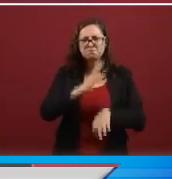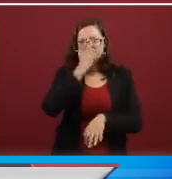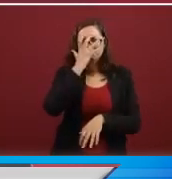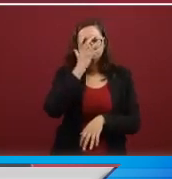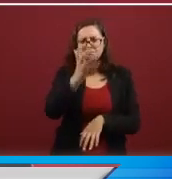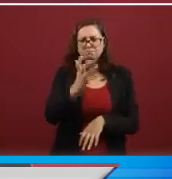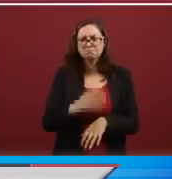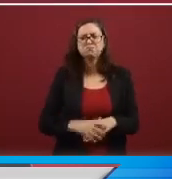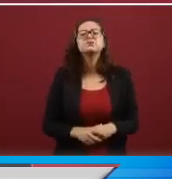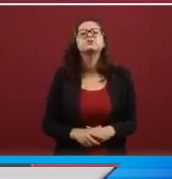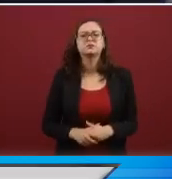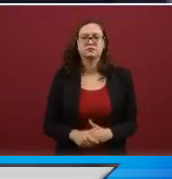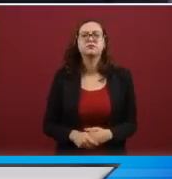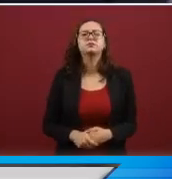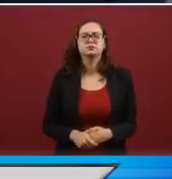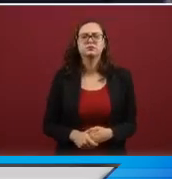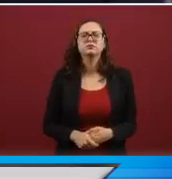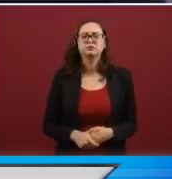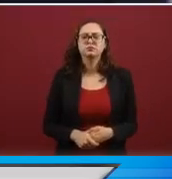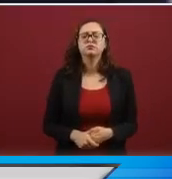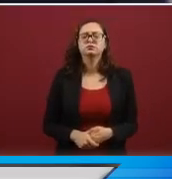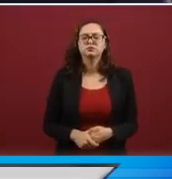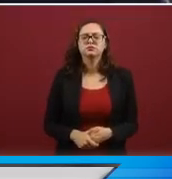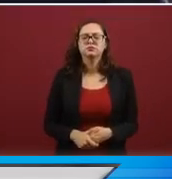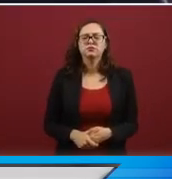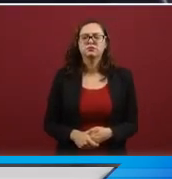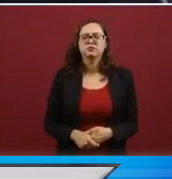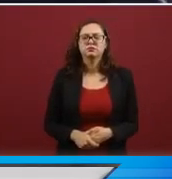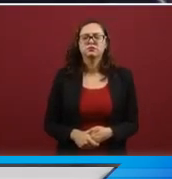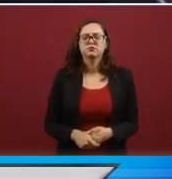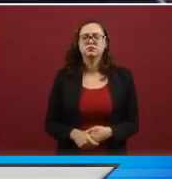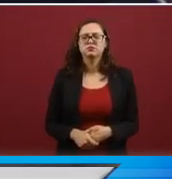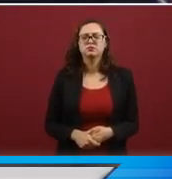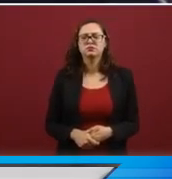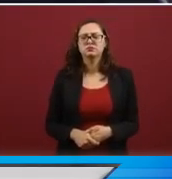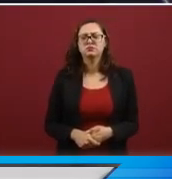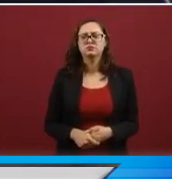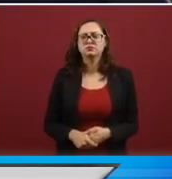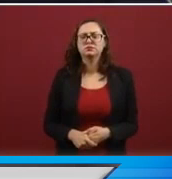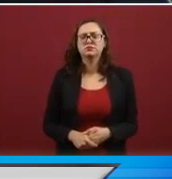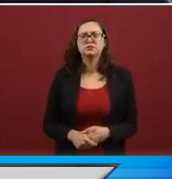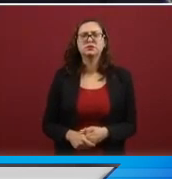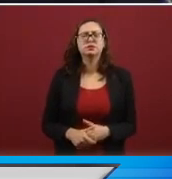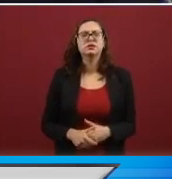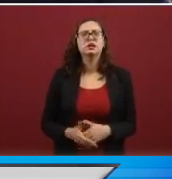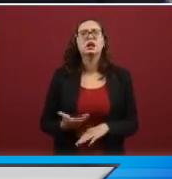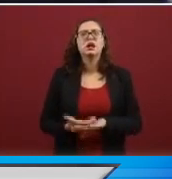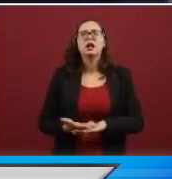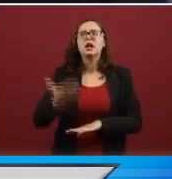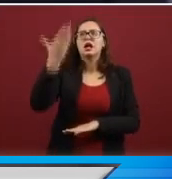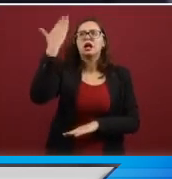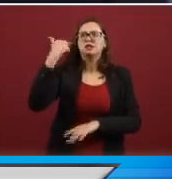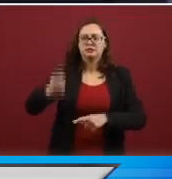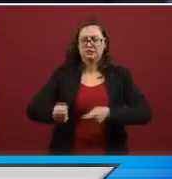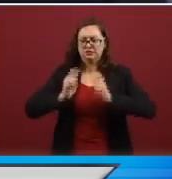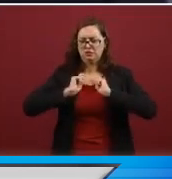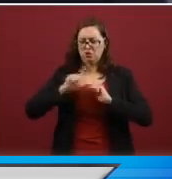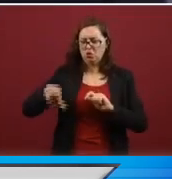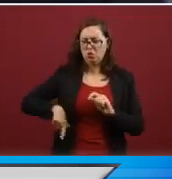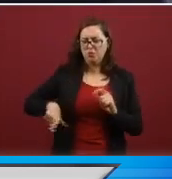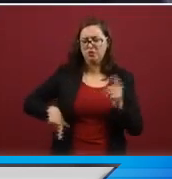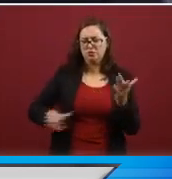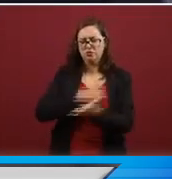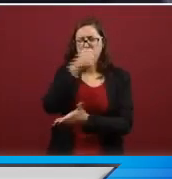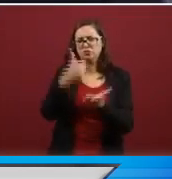Distrito Federal. Desafortunadamente, en los últimos años se descuidó la atención a la seguridad, provocando un aumento en la incidencia delictiva de la Ciudad de